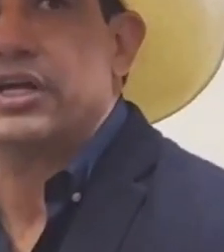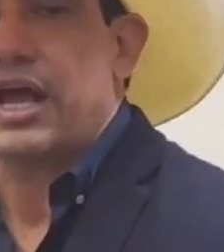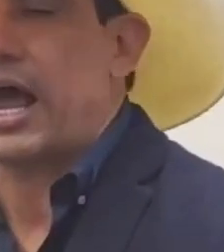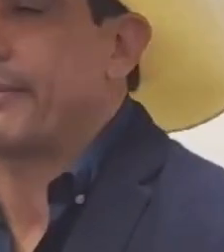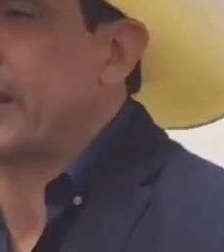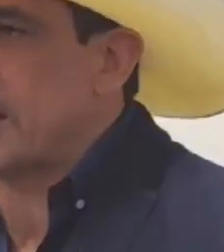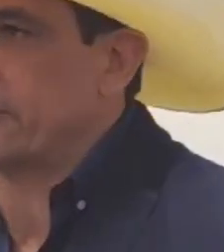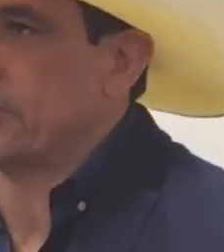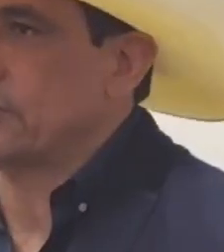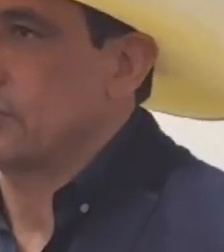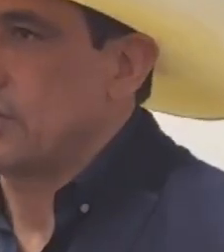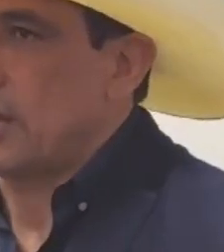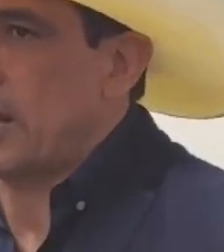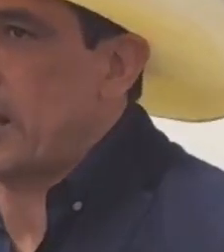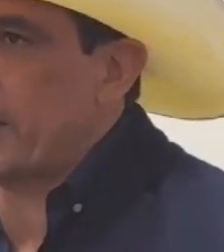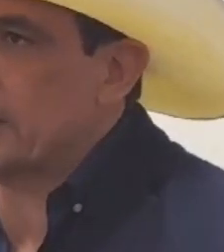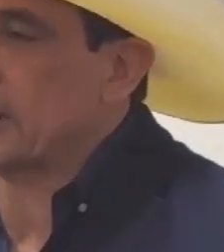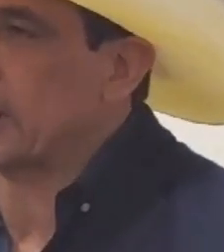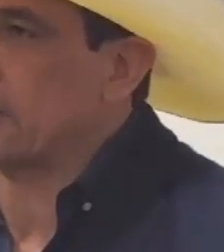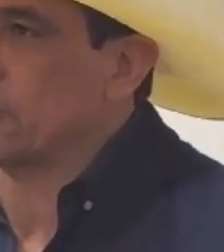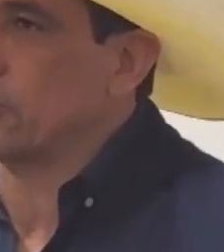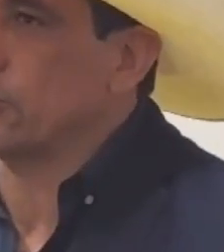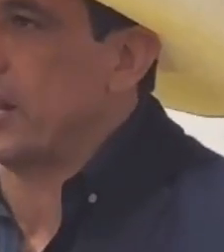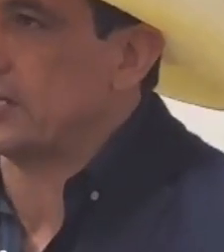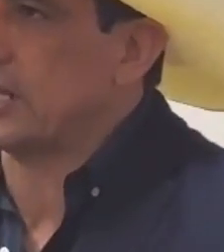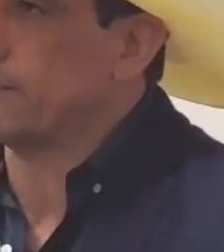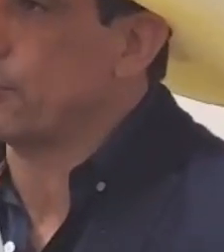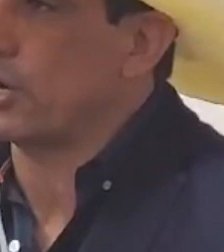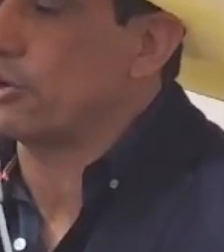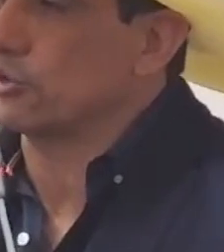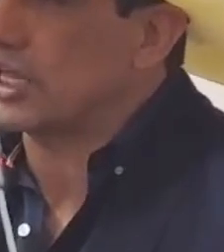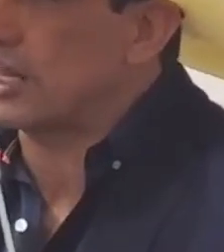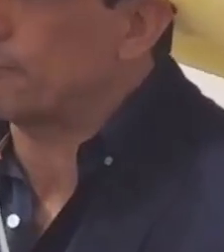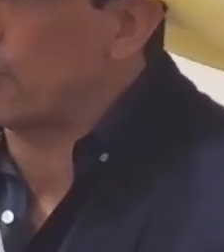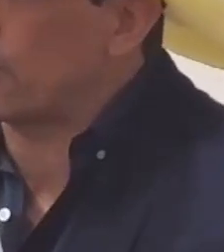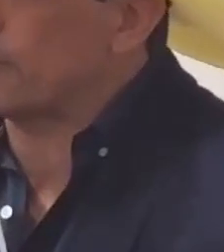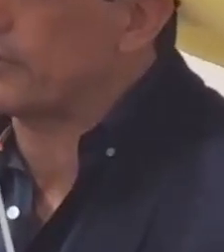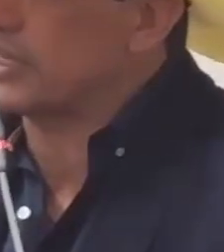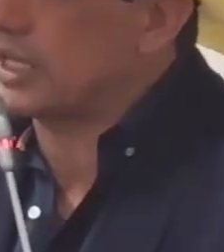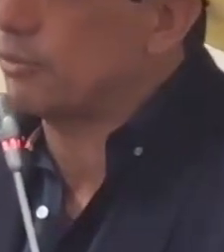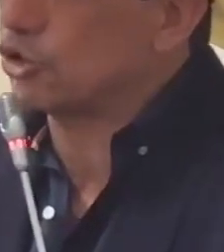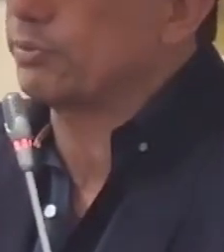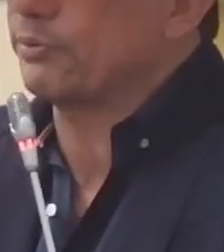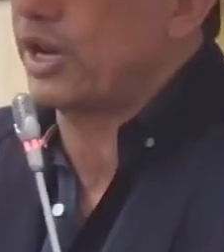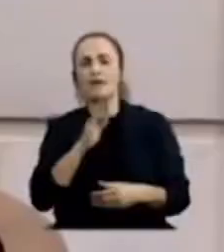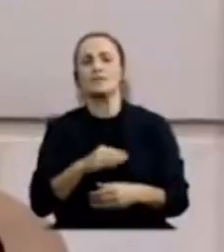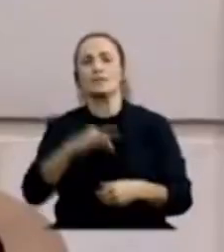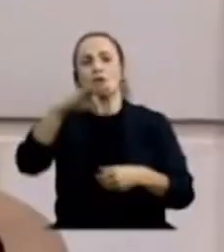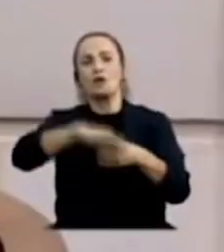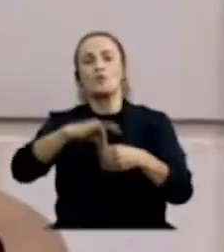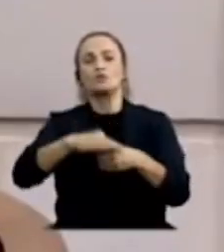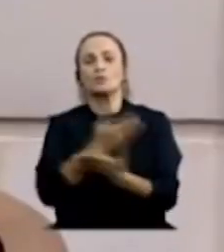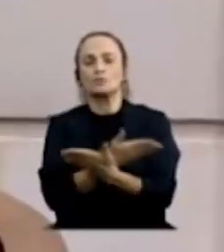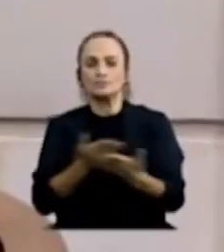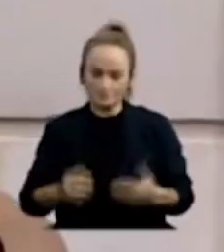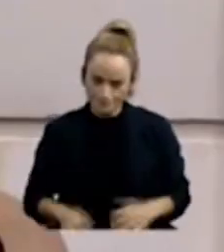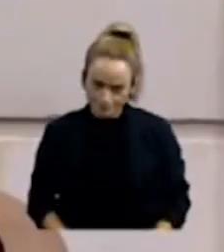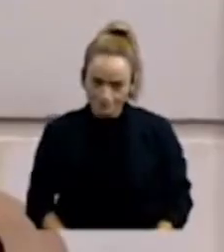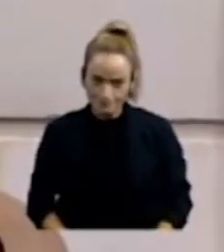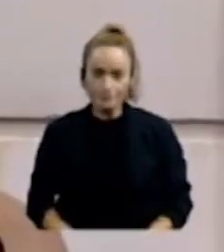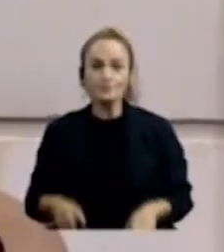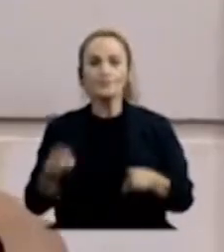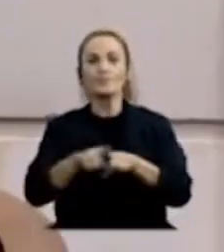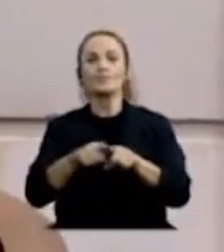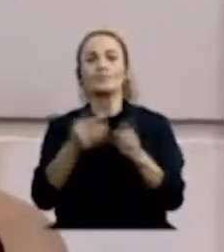hoy amenacen a la gente que ha sido electa por la voluntad del pueblo mediante el voto popular. Así que,